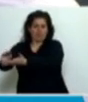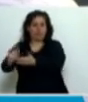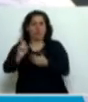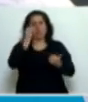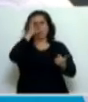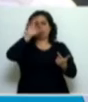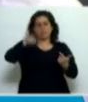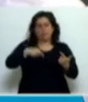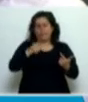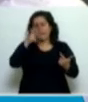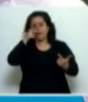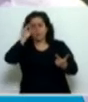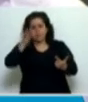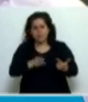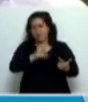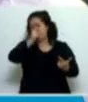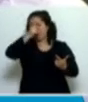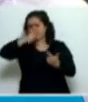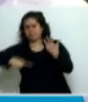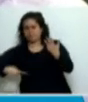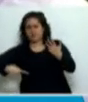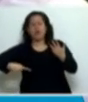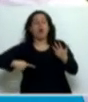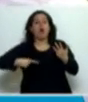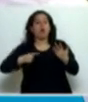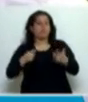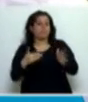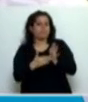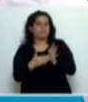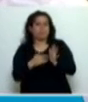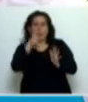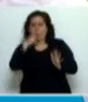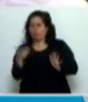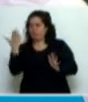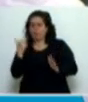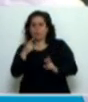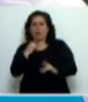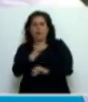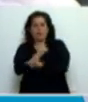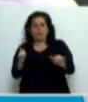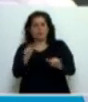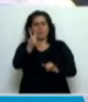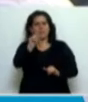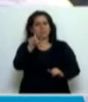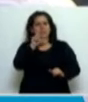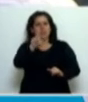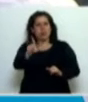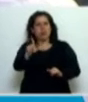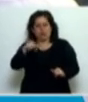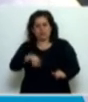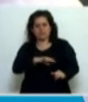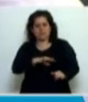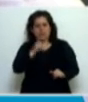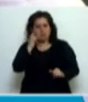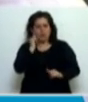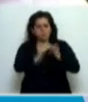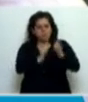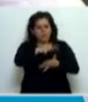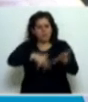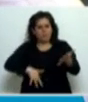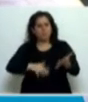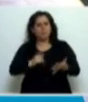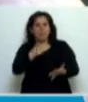el 8,7% de otras disponibilidades, según el último informe del 30 de junio de este año. De hecho,